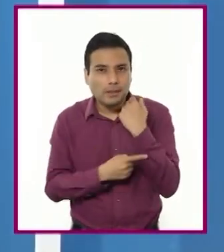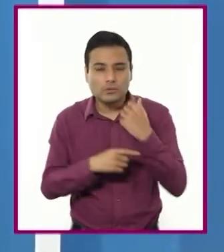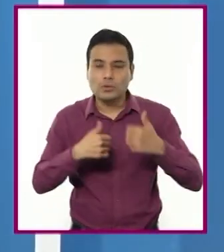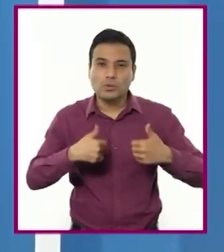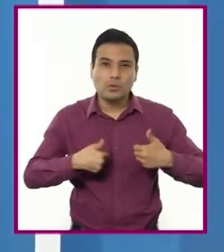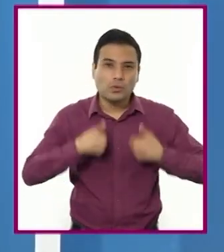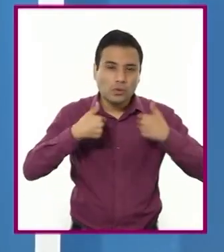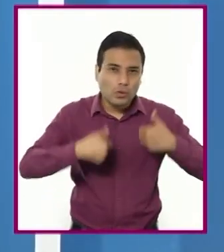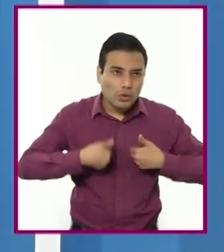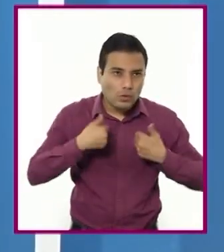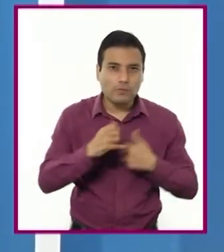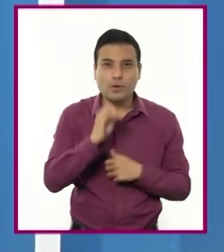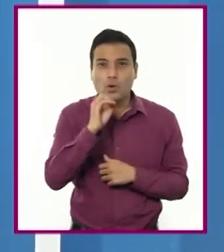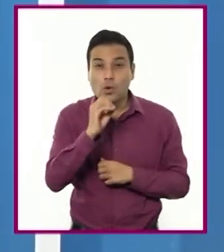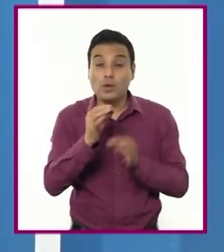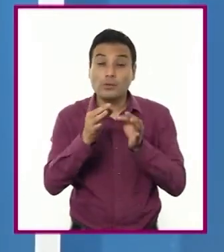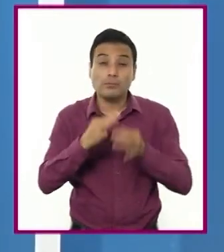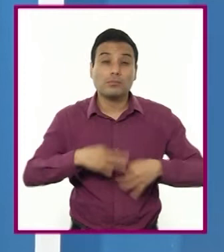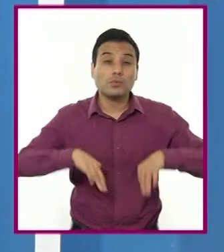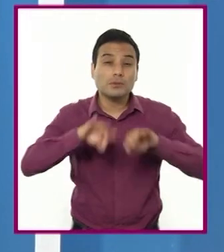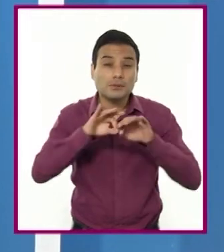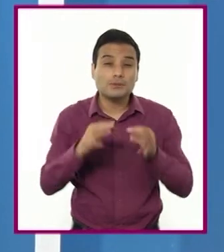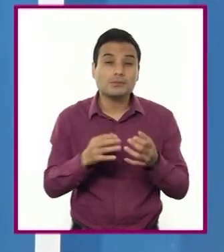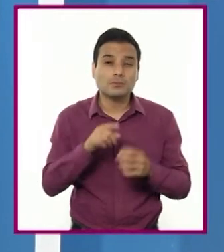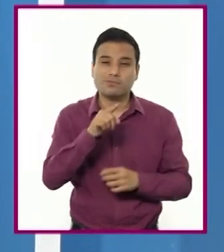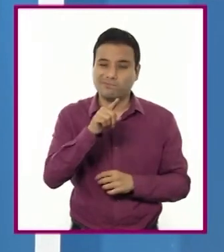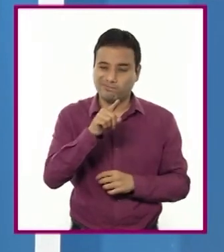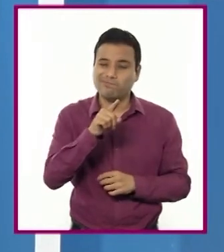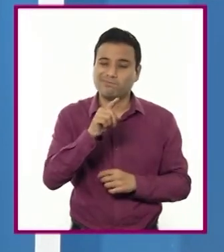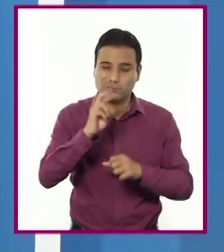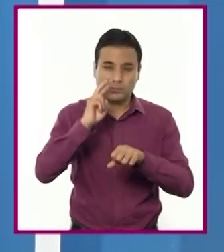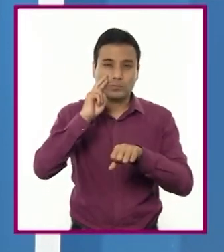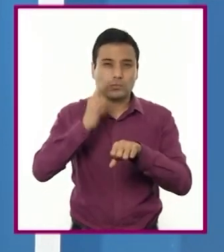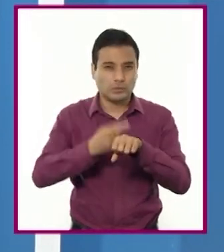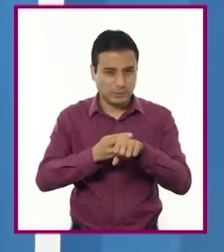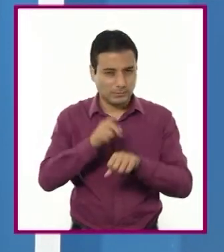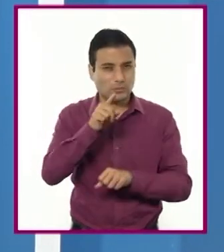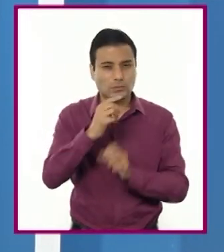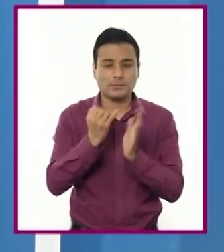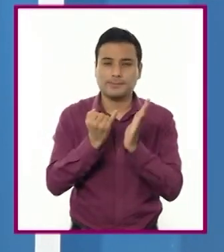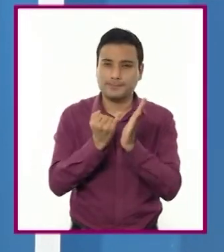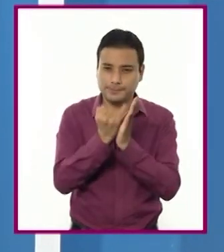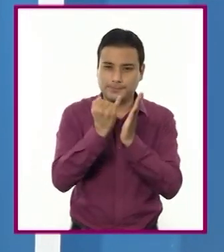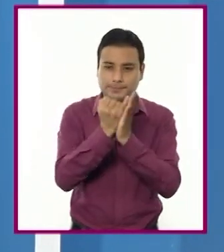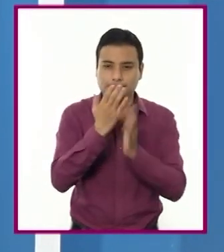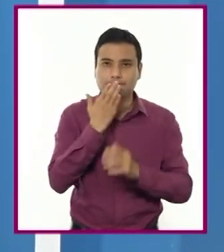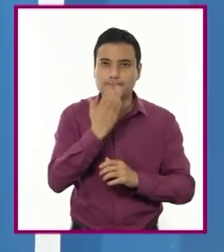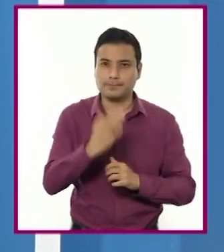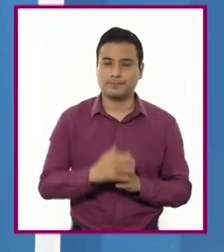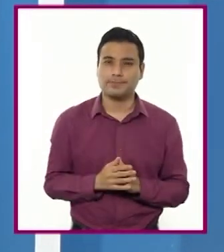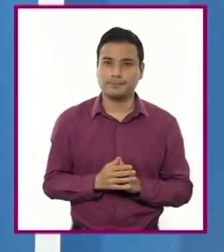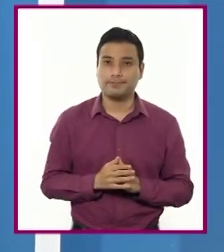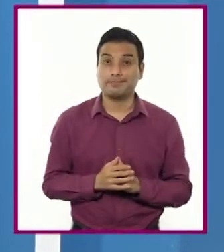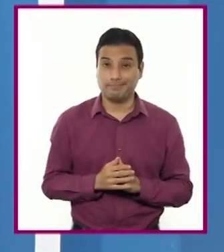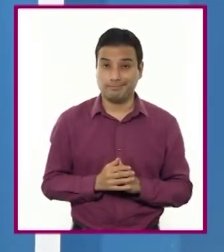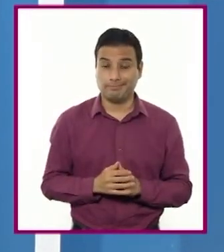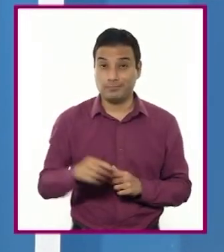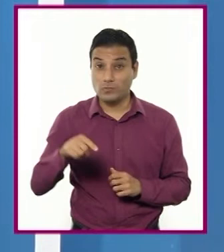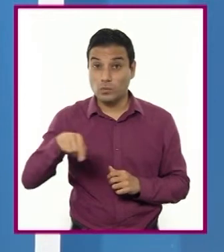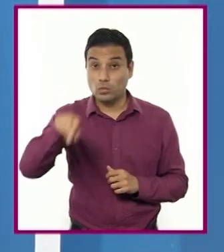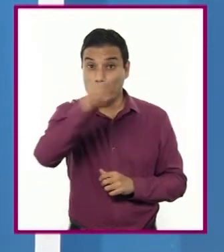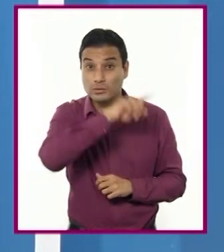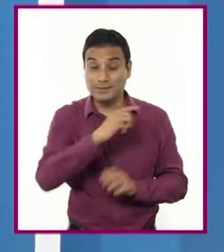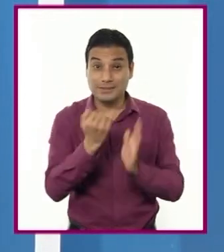y lo más importante es comprender que también son responsables de sus decisiones, es decir, ellas y